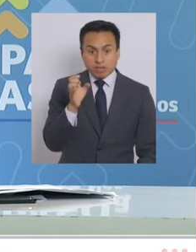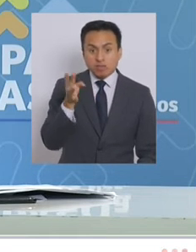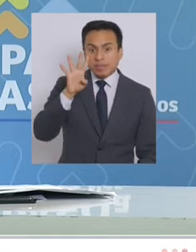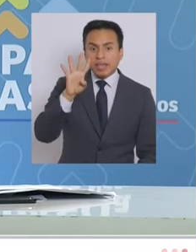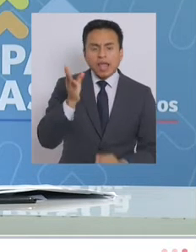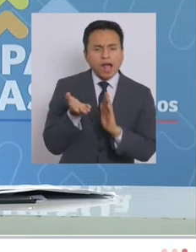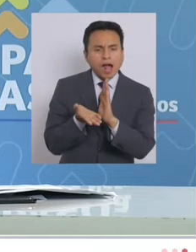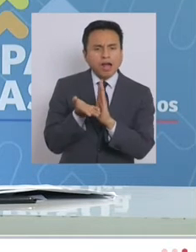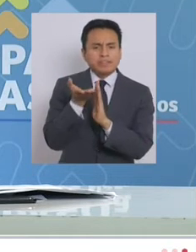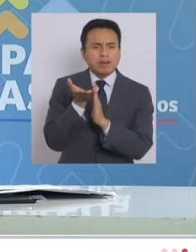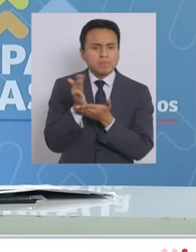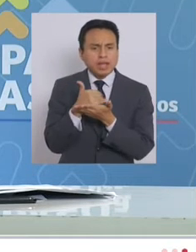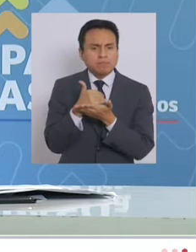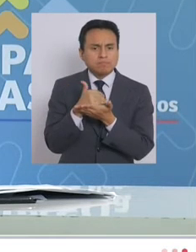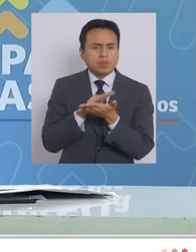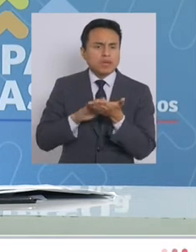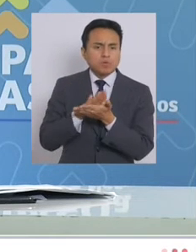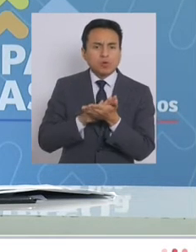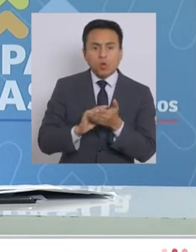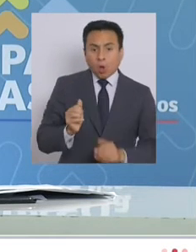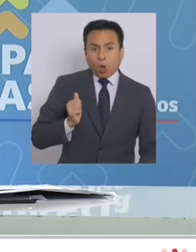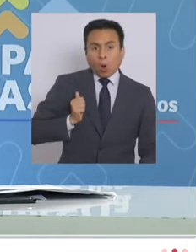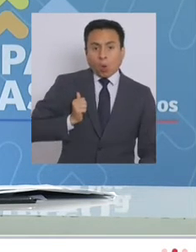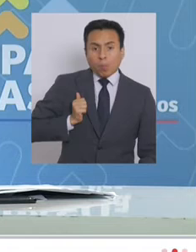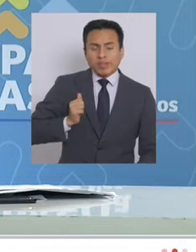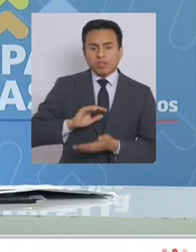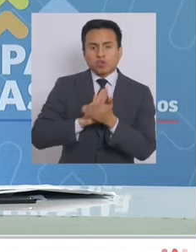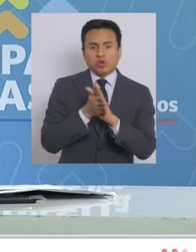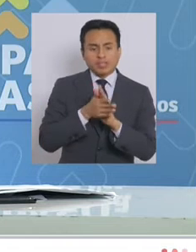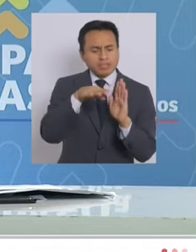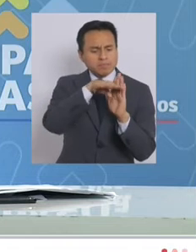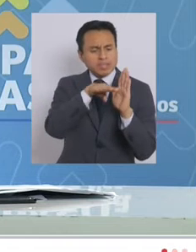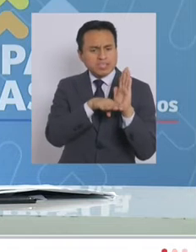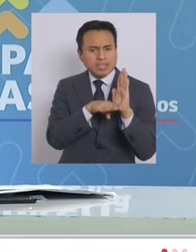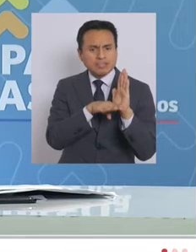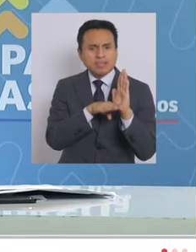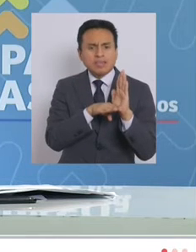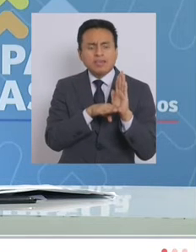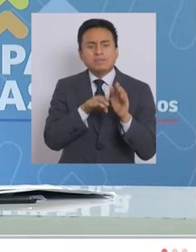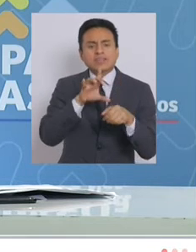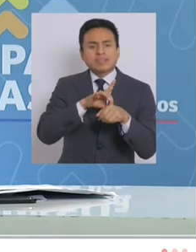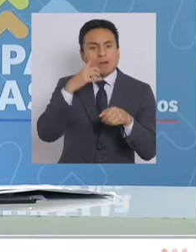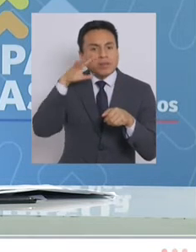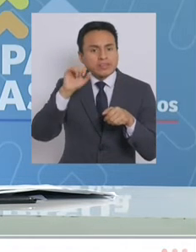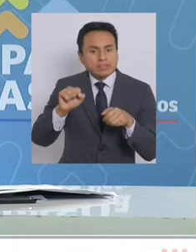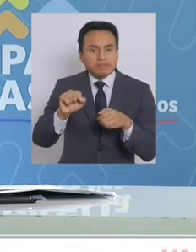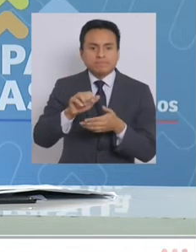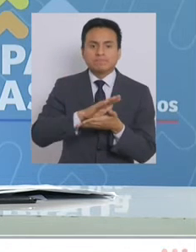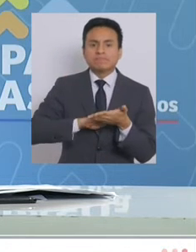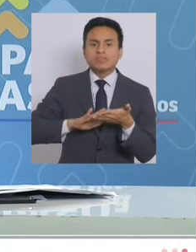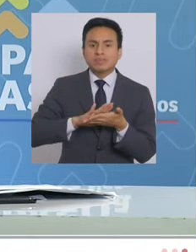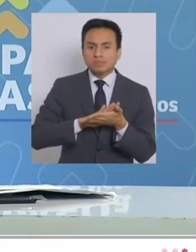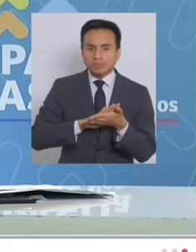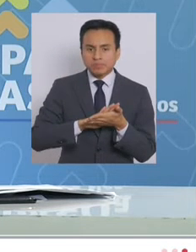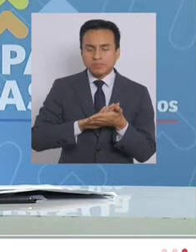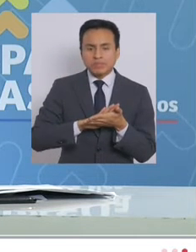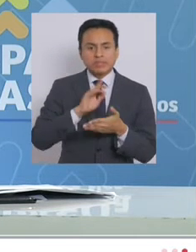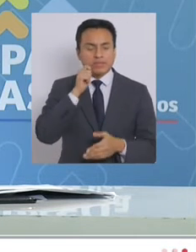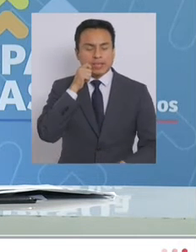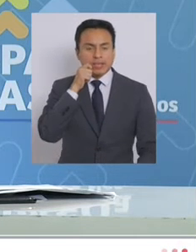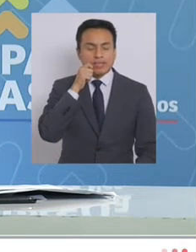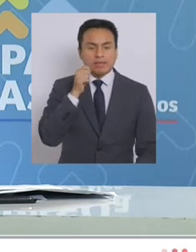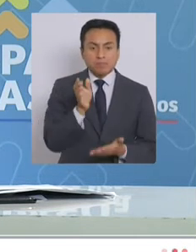alzar sus planes si cumplen con todas las medidas de medicina preventiva es decir los